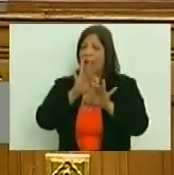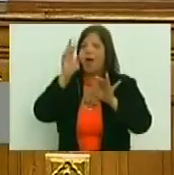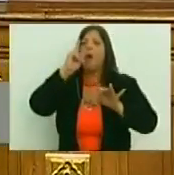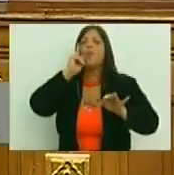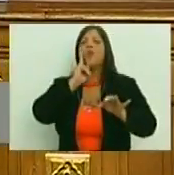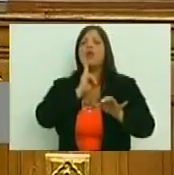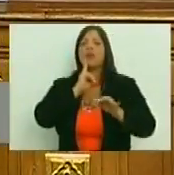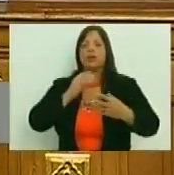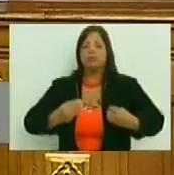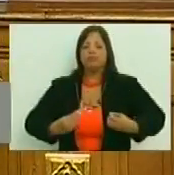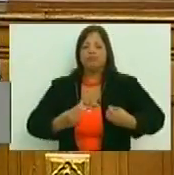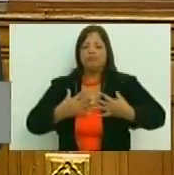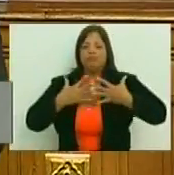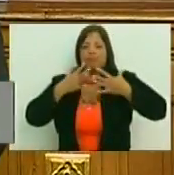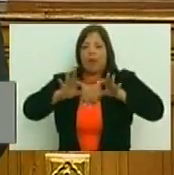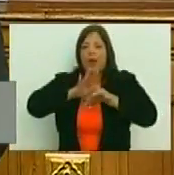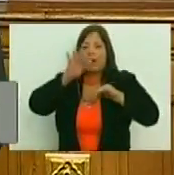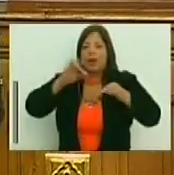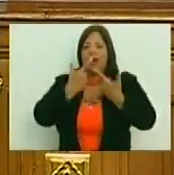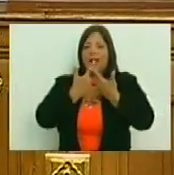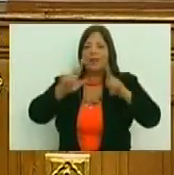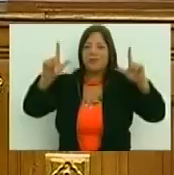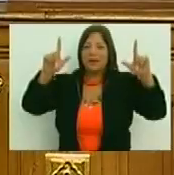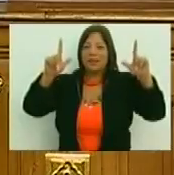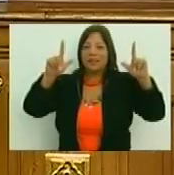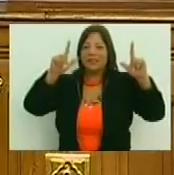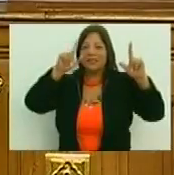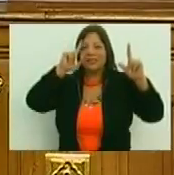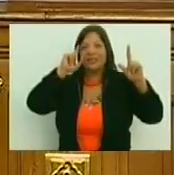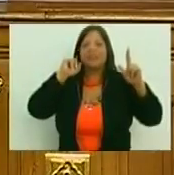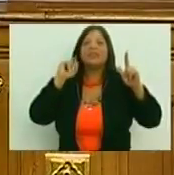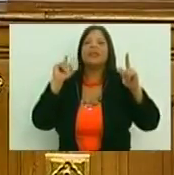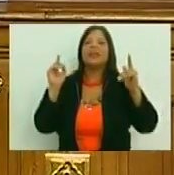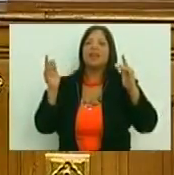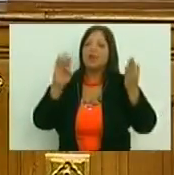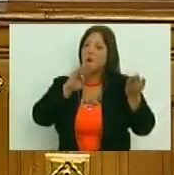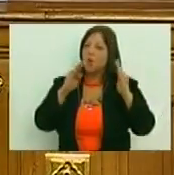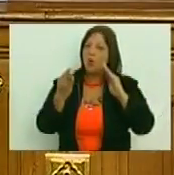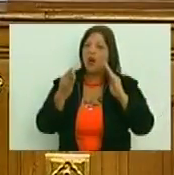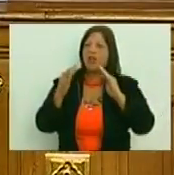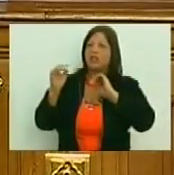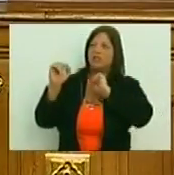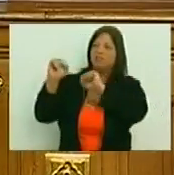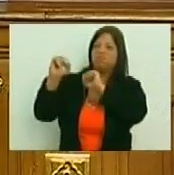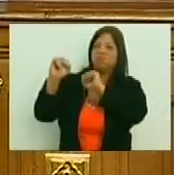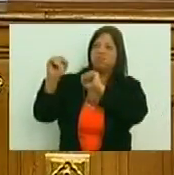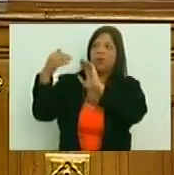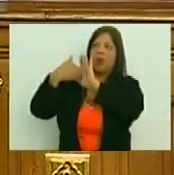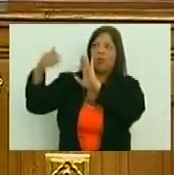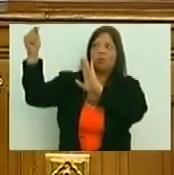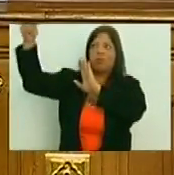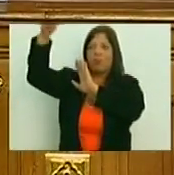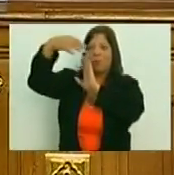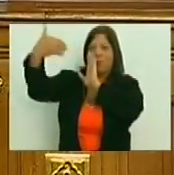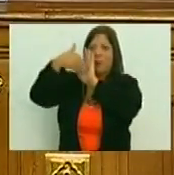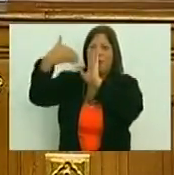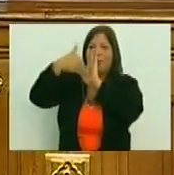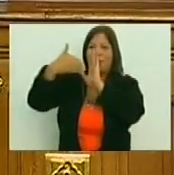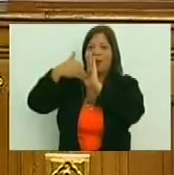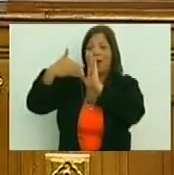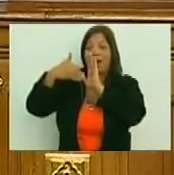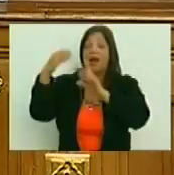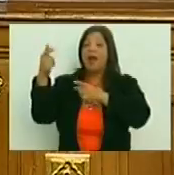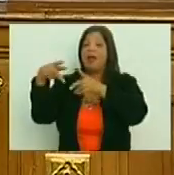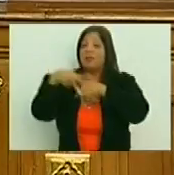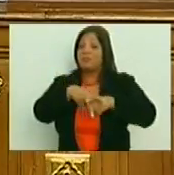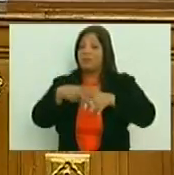e inspirado en el espíritu libertario, se contrapone a los mezquinos intereses foráneos e intenciones